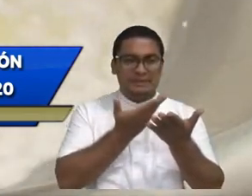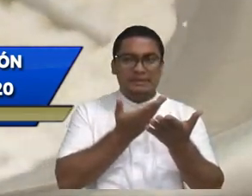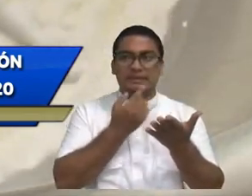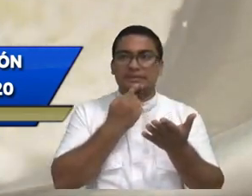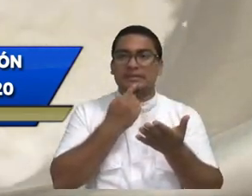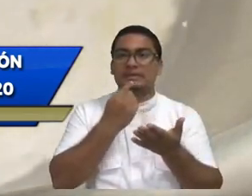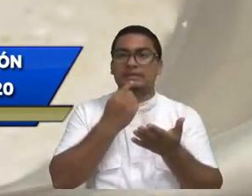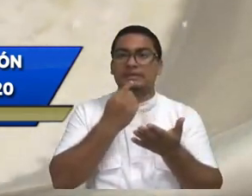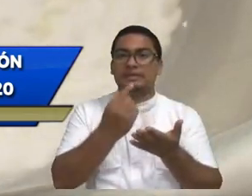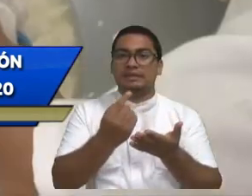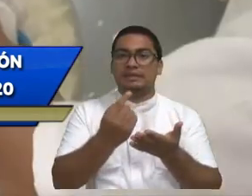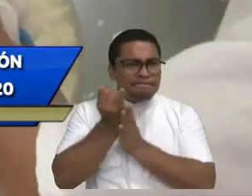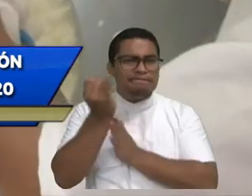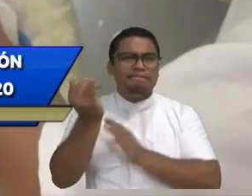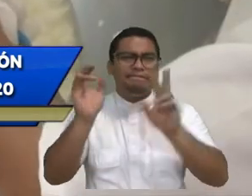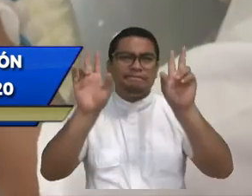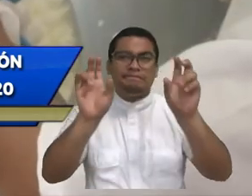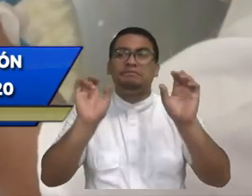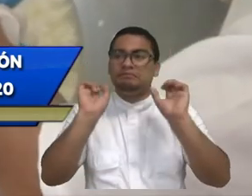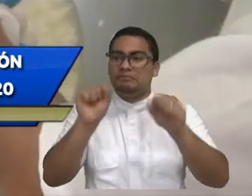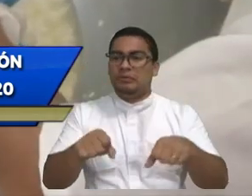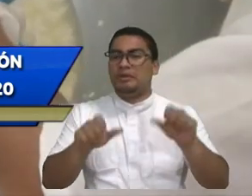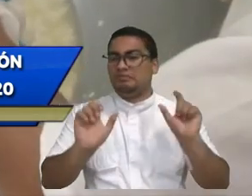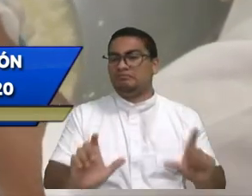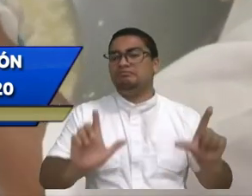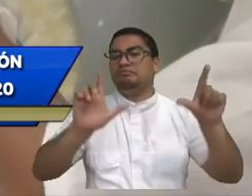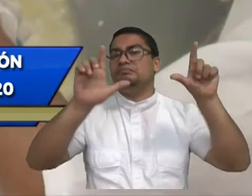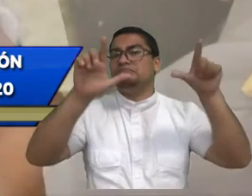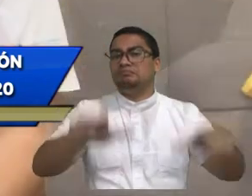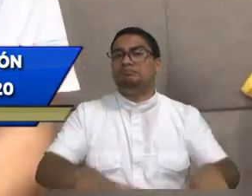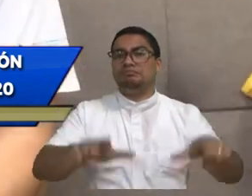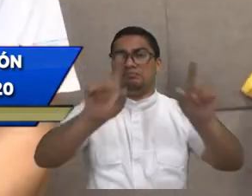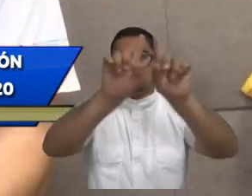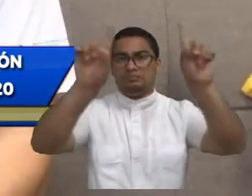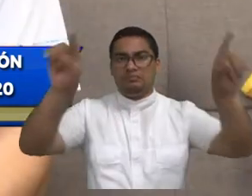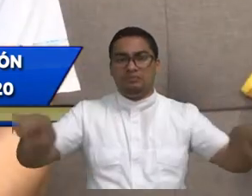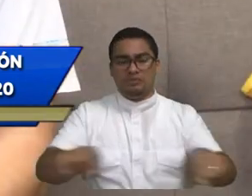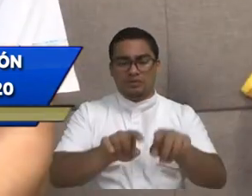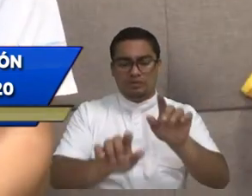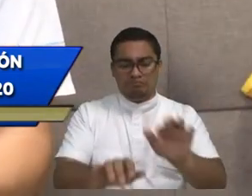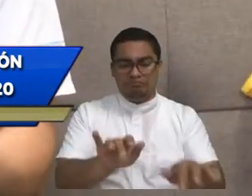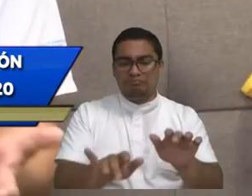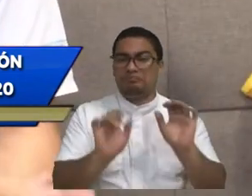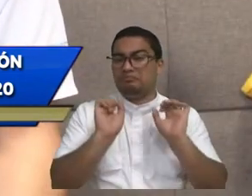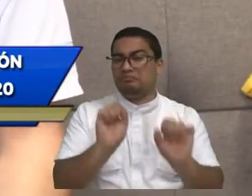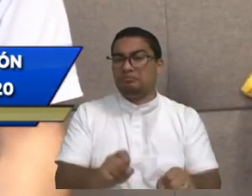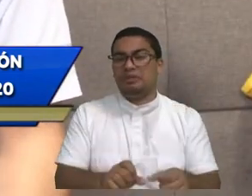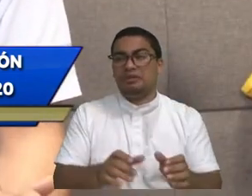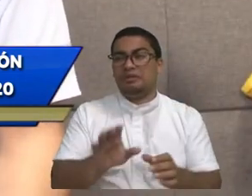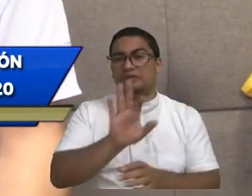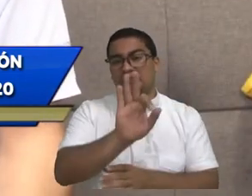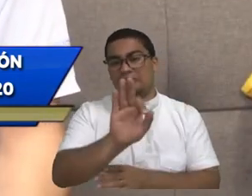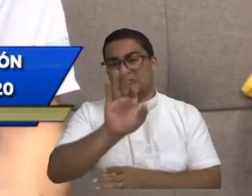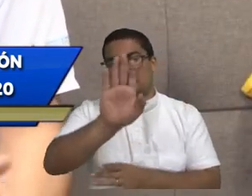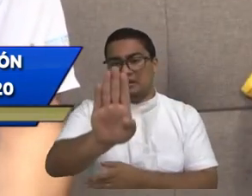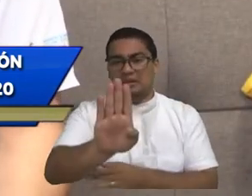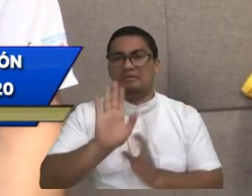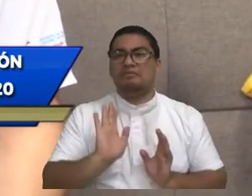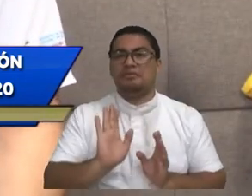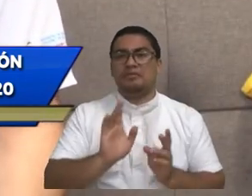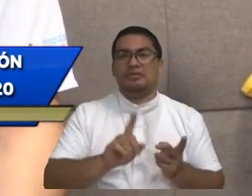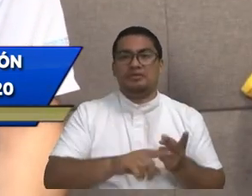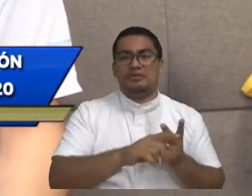estamos ofertando y puede matricularse desde un servicio en línea entonces estamos pues en redes sociales en facebook en